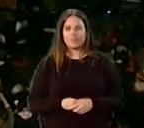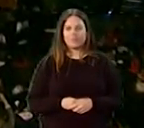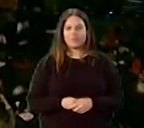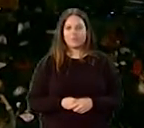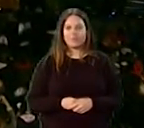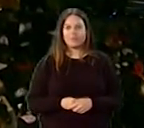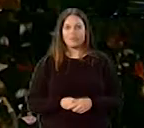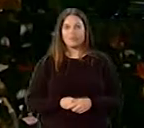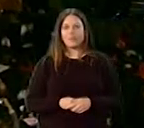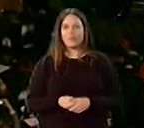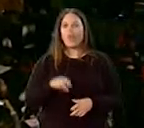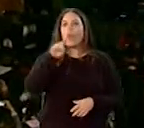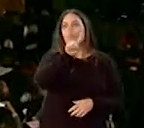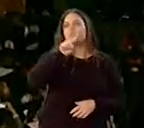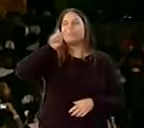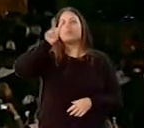no